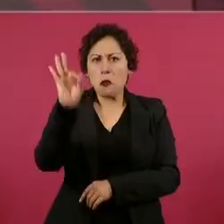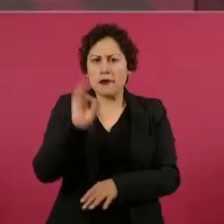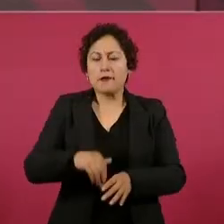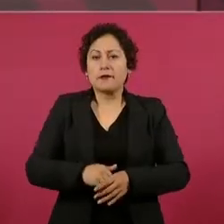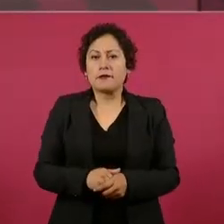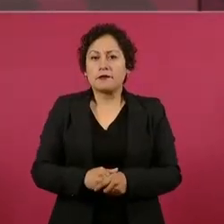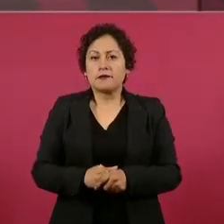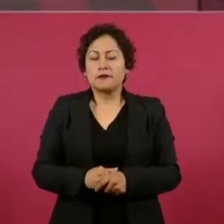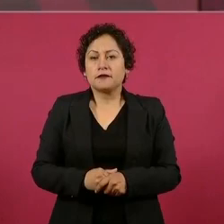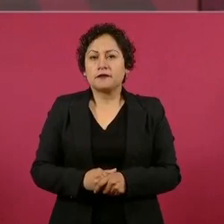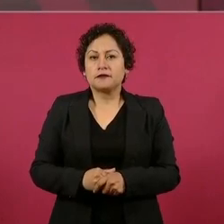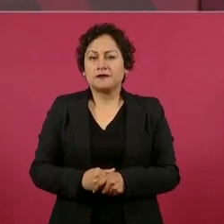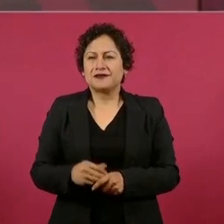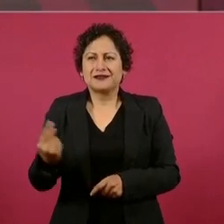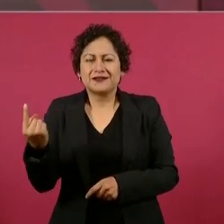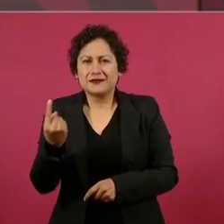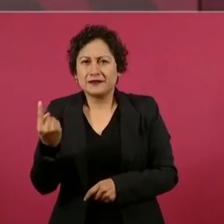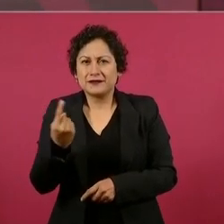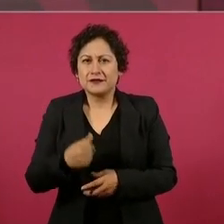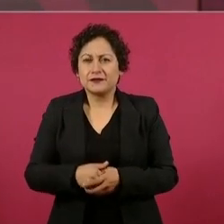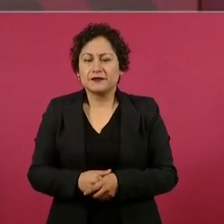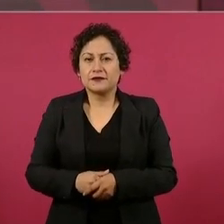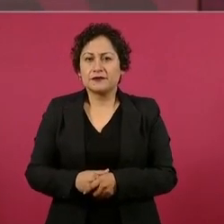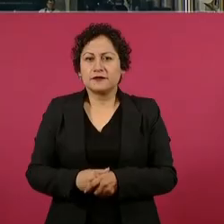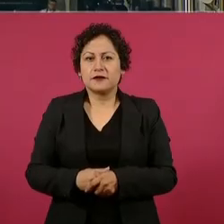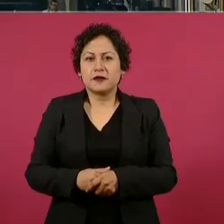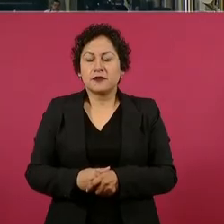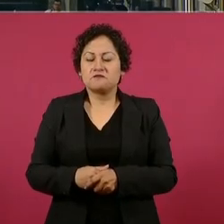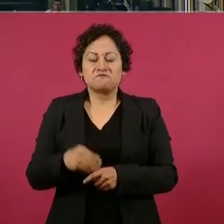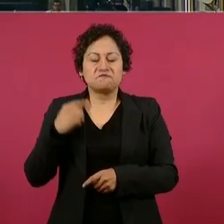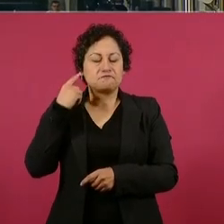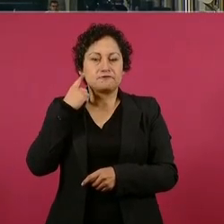¿Mande? ¿La invito?